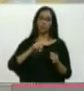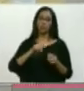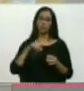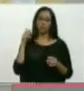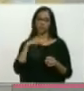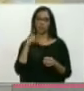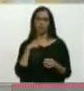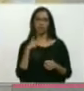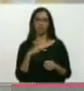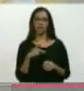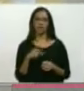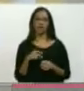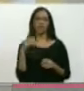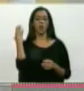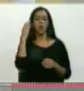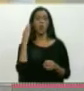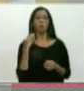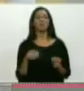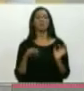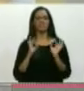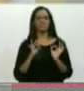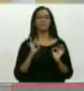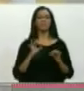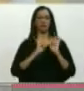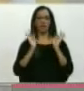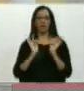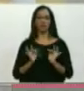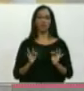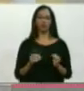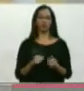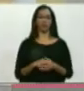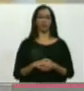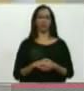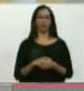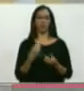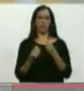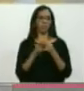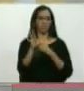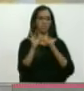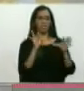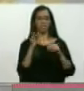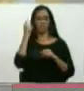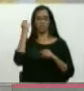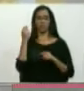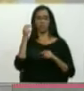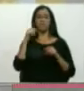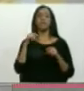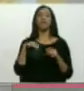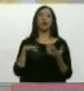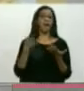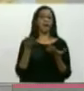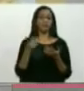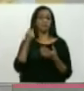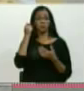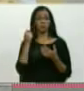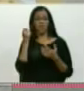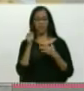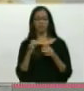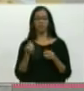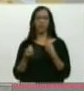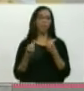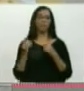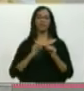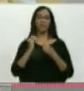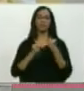política en Colombia y sobre todo la forma como se eligen los senadores, representantes a la Cámara y en general cómo se maneja la